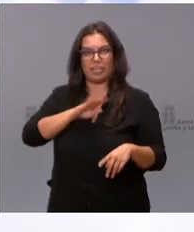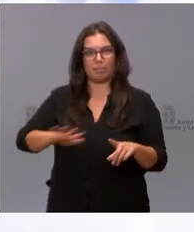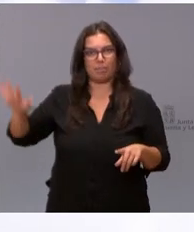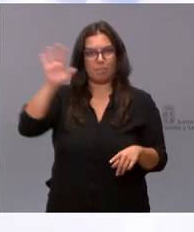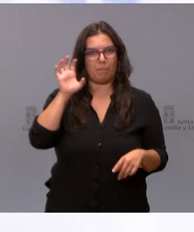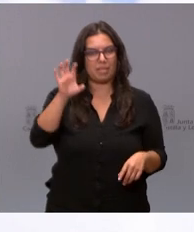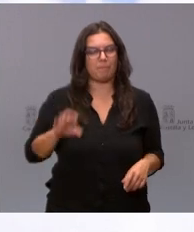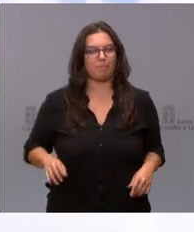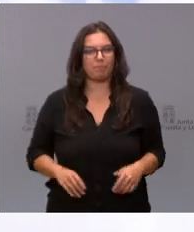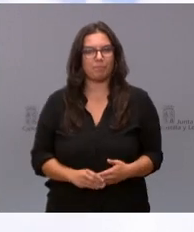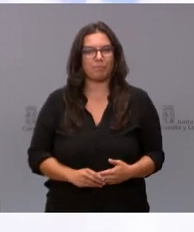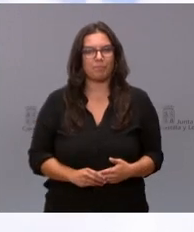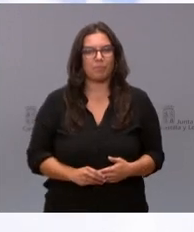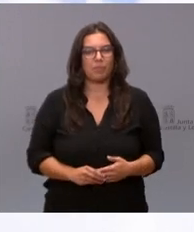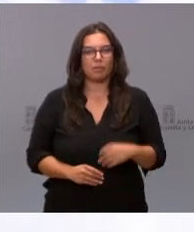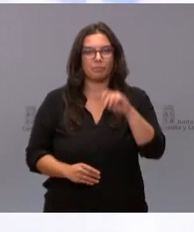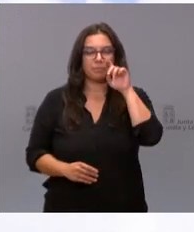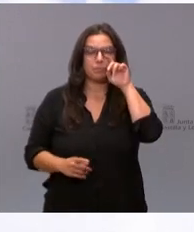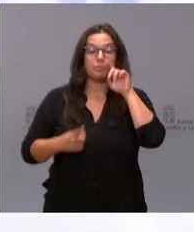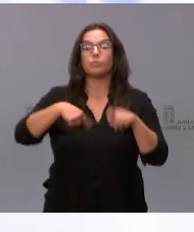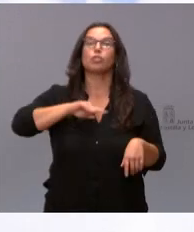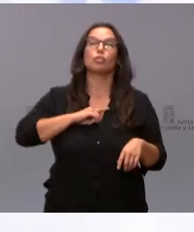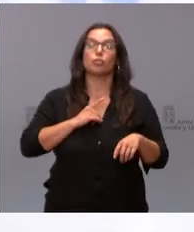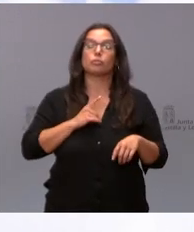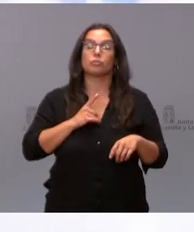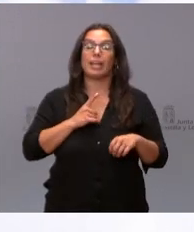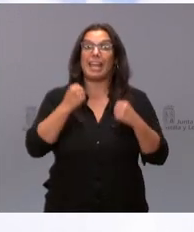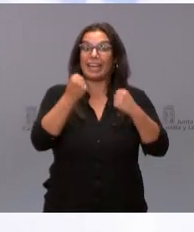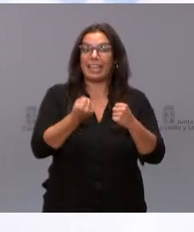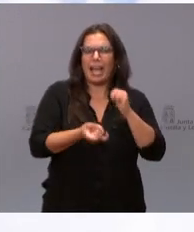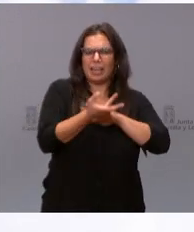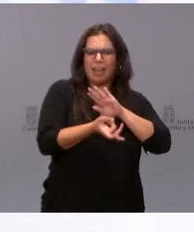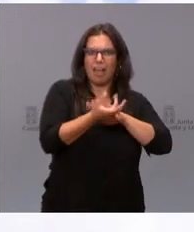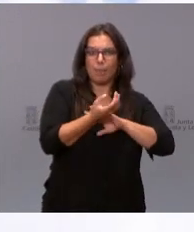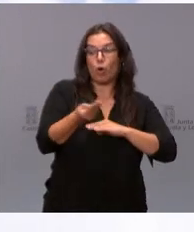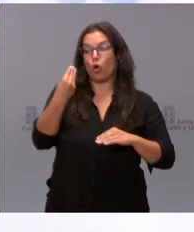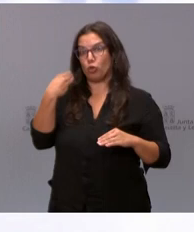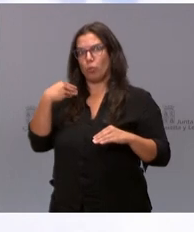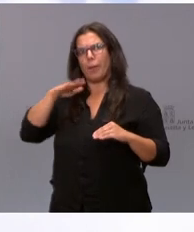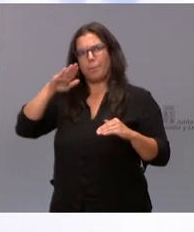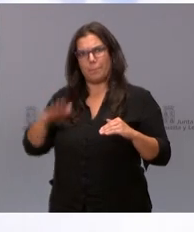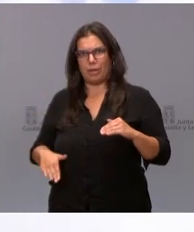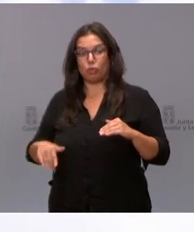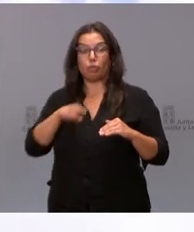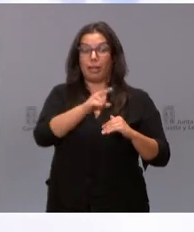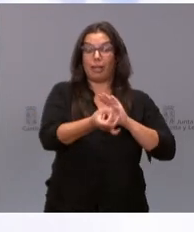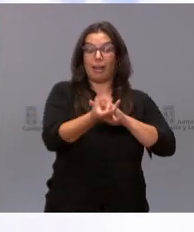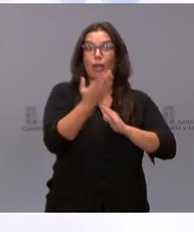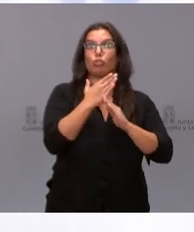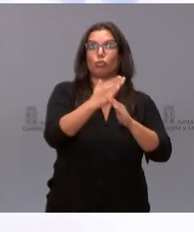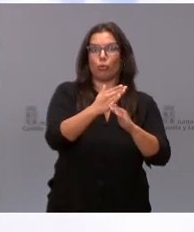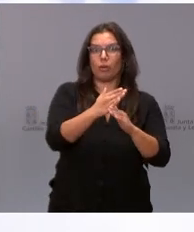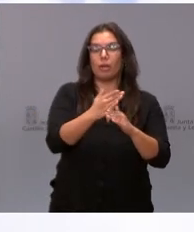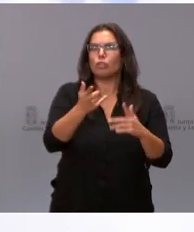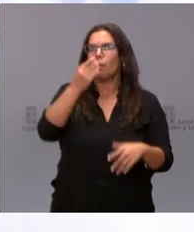con toda españa' producimos más energía de la que consumimos y consumimos energía y esto debe tenerse en